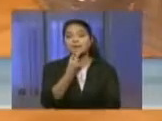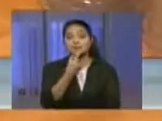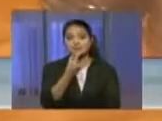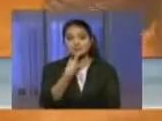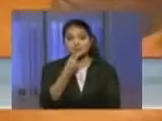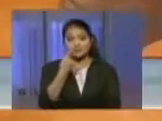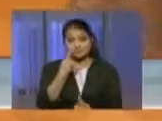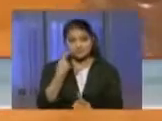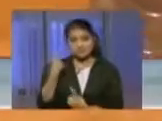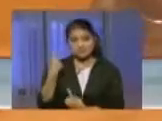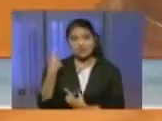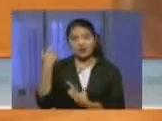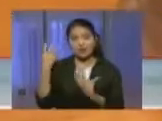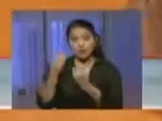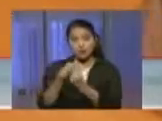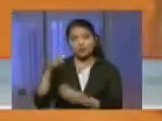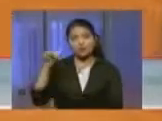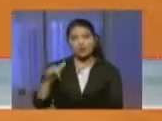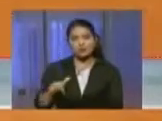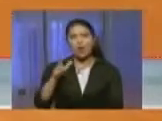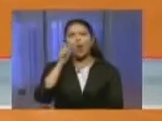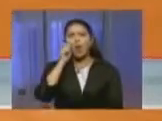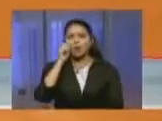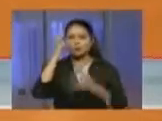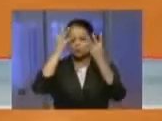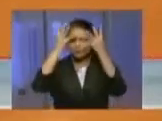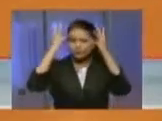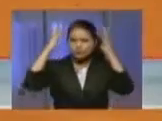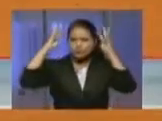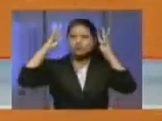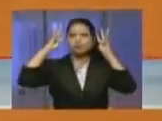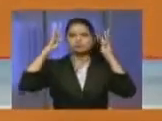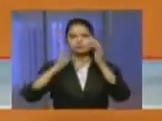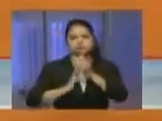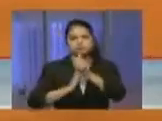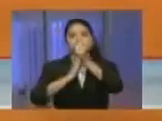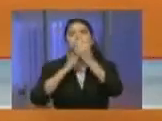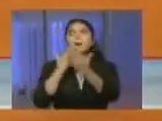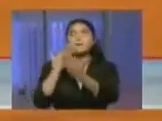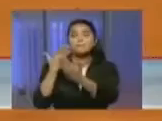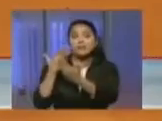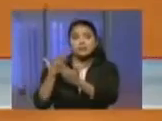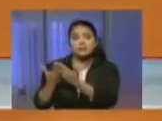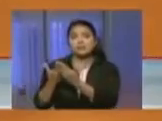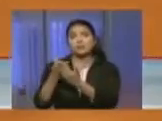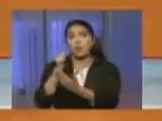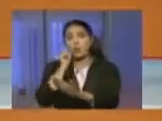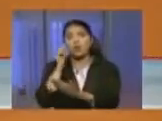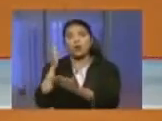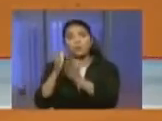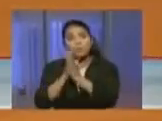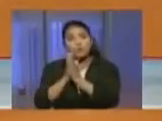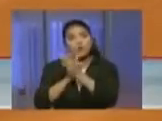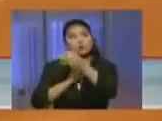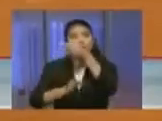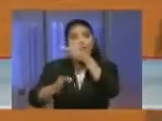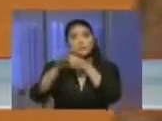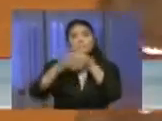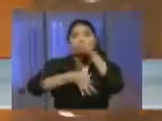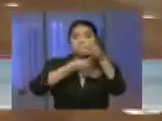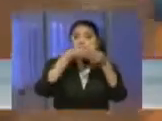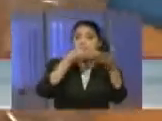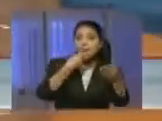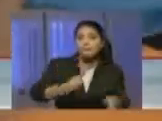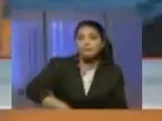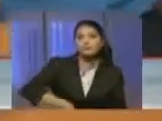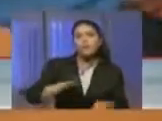aquí nos acompaña nuestro chamán del pueblo gim que bueno le pedimos al Señor Manuel que nos indique y le presente al presidente Para qué